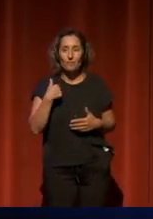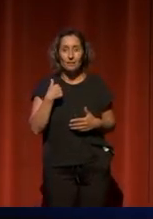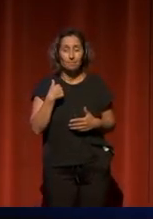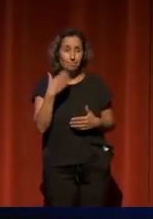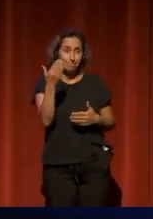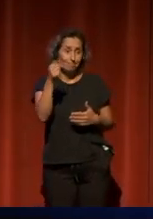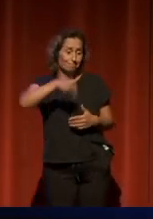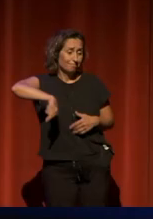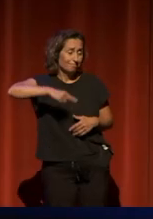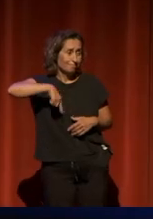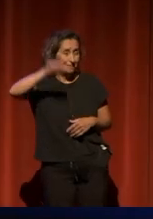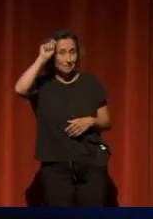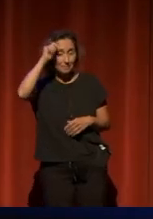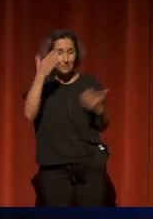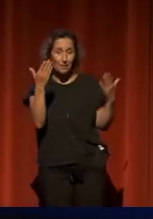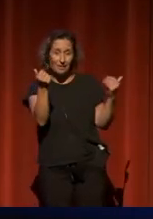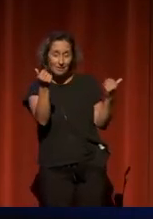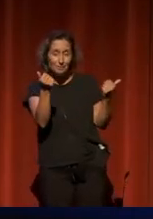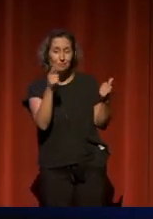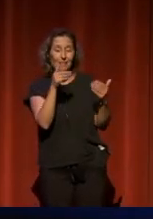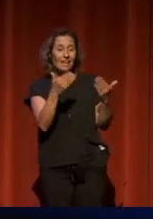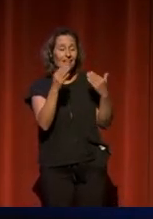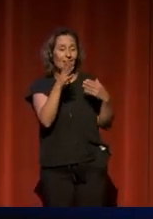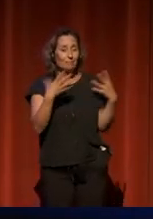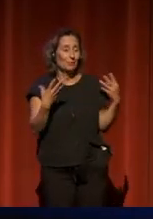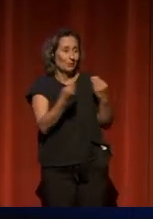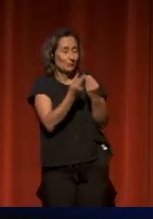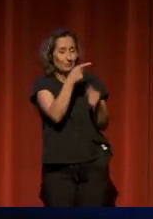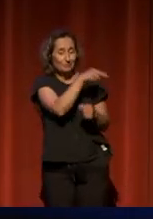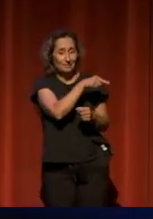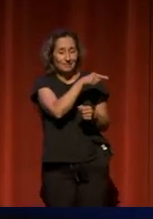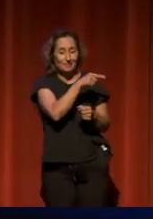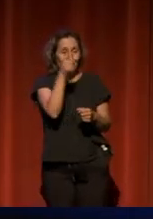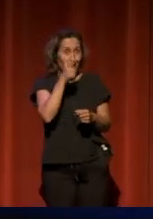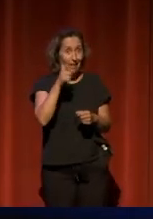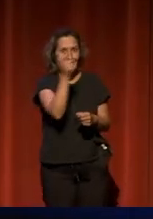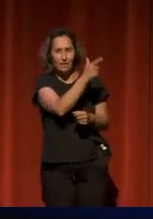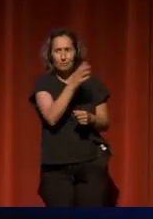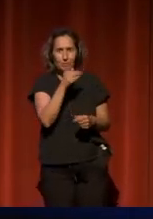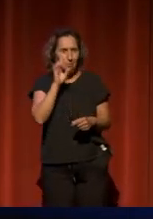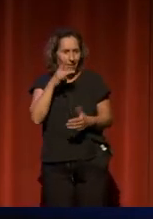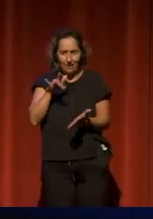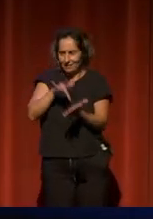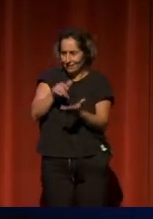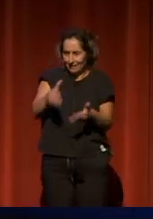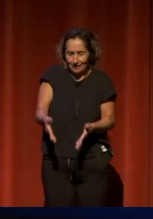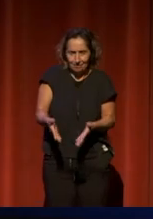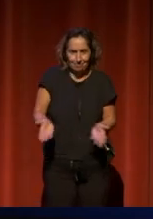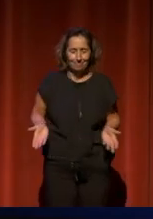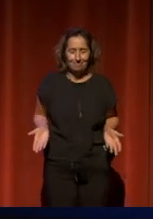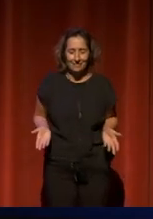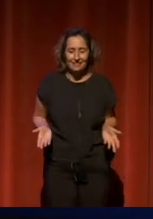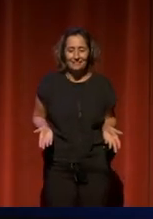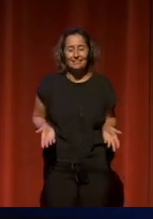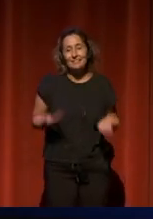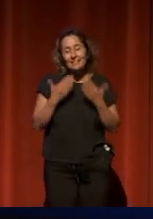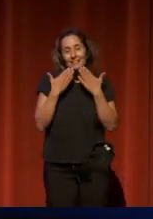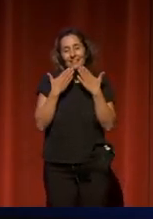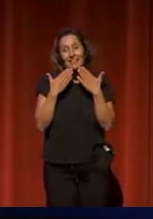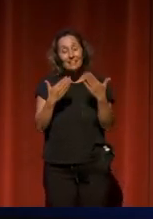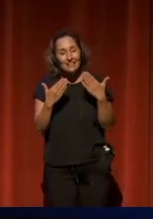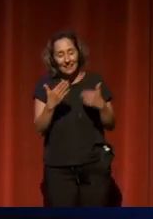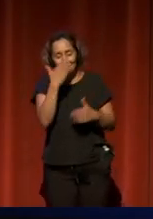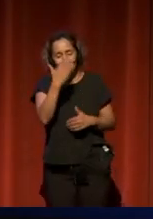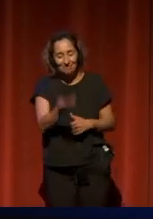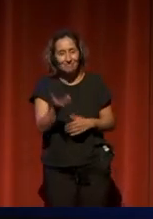despedimos desde aquí desde Pamplona Muchísimas gracias por estar con nosotros desde ahí desde tan lejos pero parece que has estado aquí mismo eh o sea que muchísimas gracias de